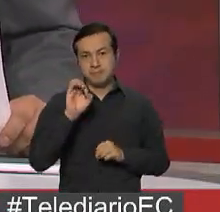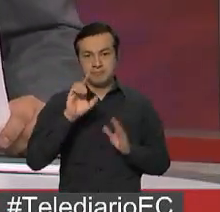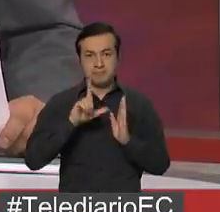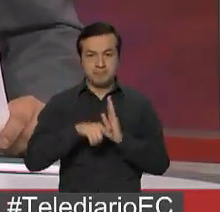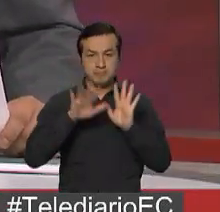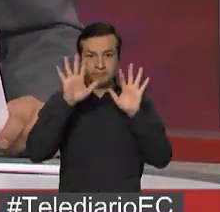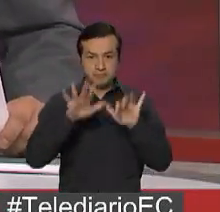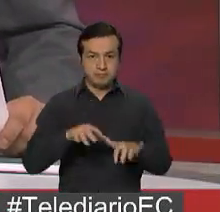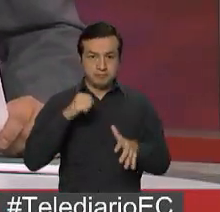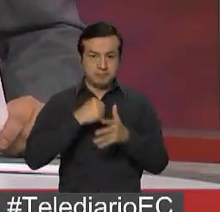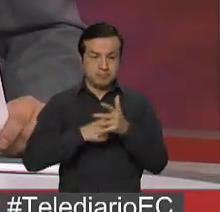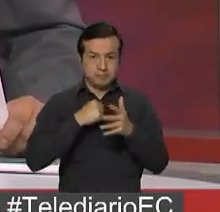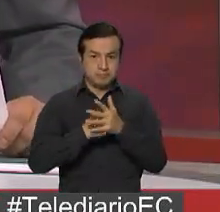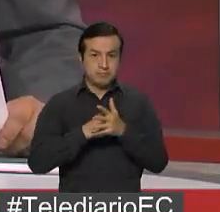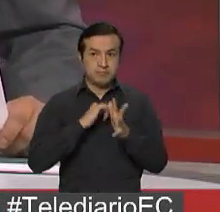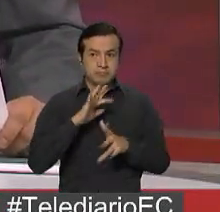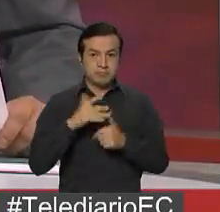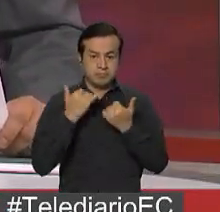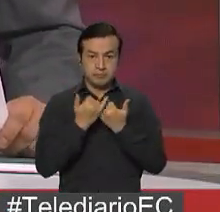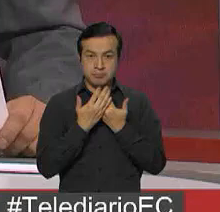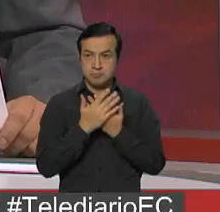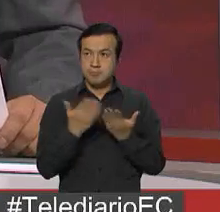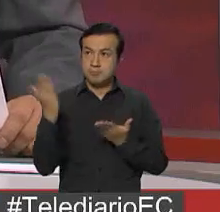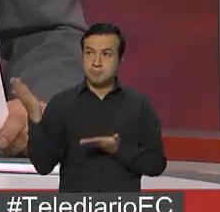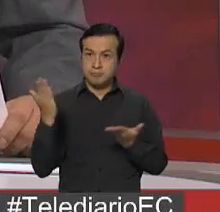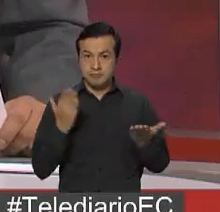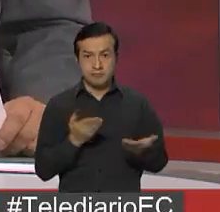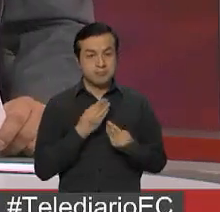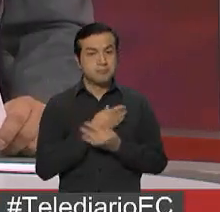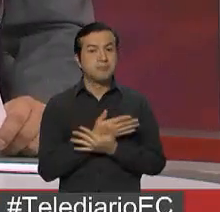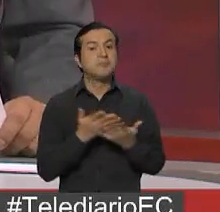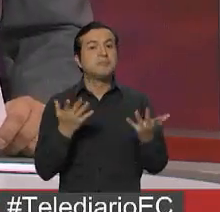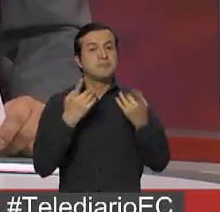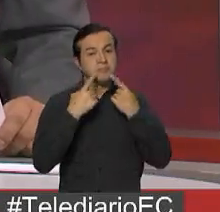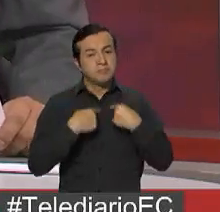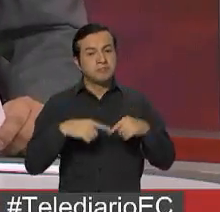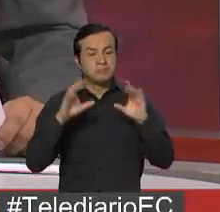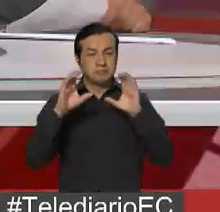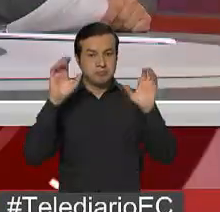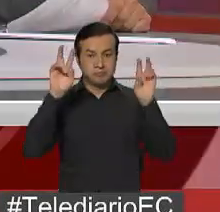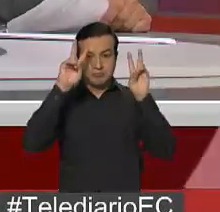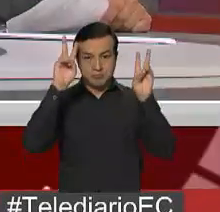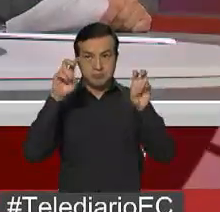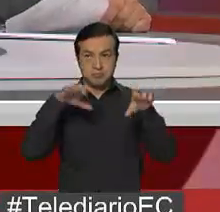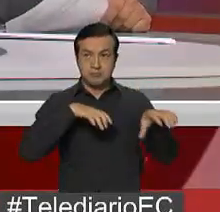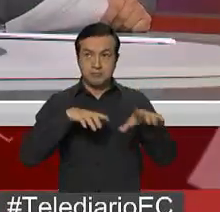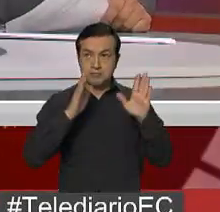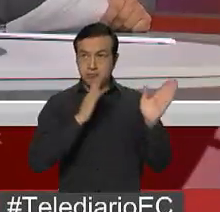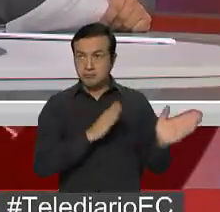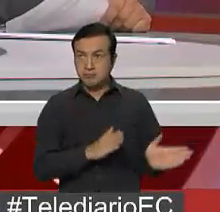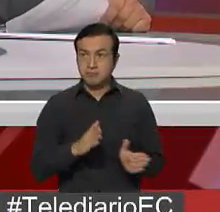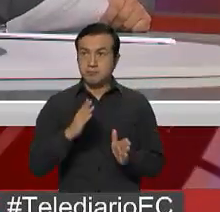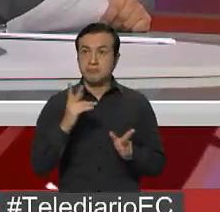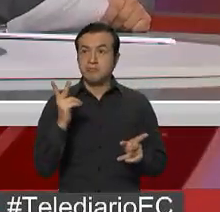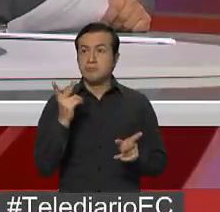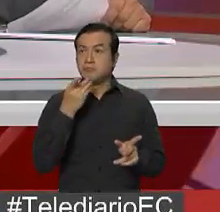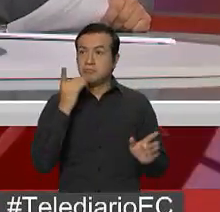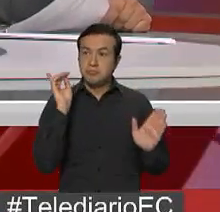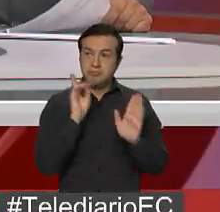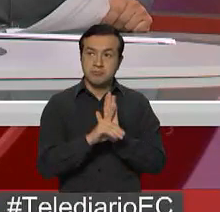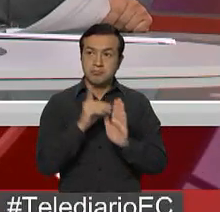secretario anticorrupción jose de lagasca se encuentra esta mañana con nosotros para conversar sobre las acciones iniciadas para enfrentar estas denuncias